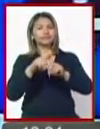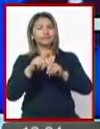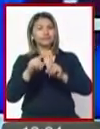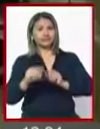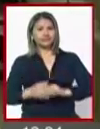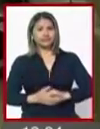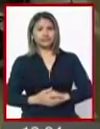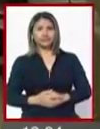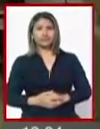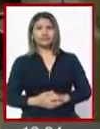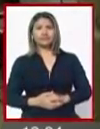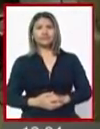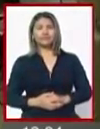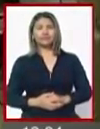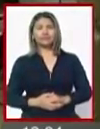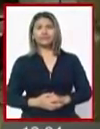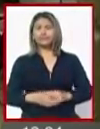positivos.